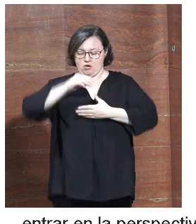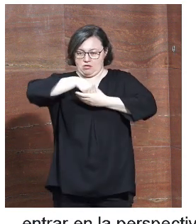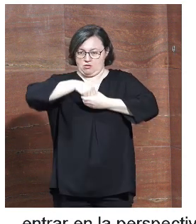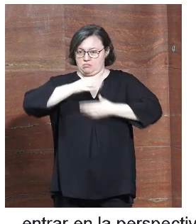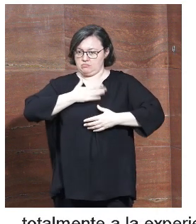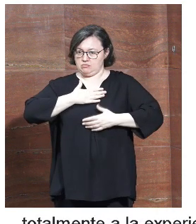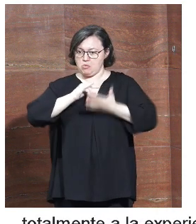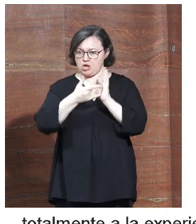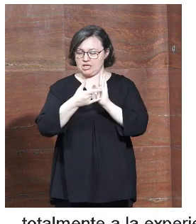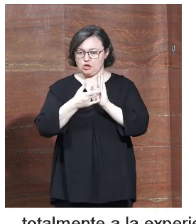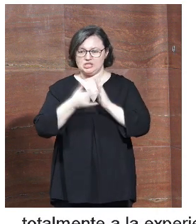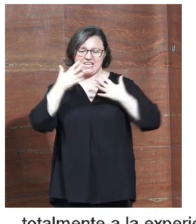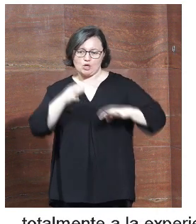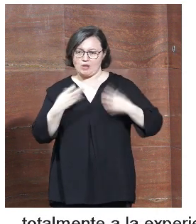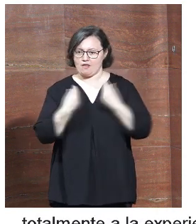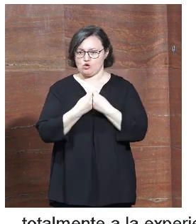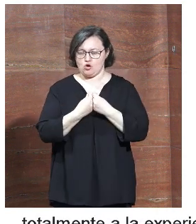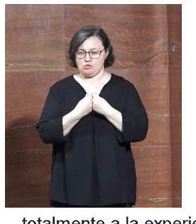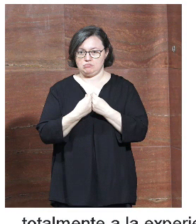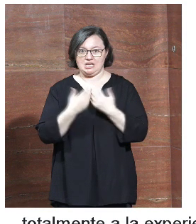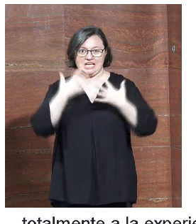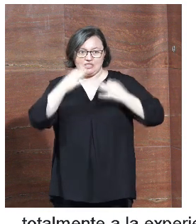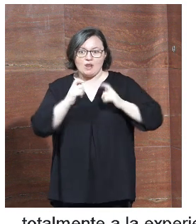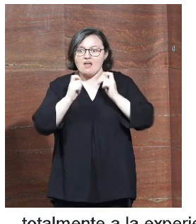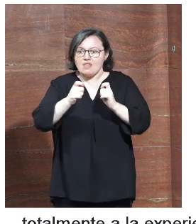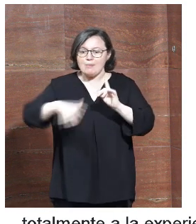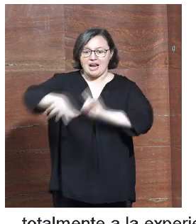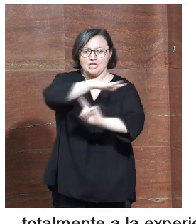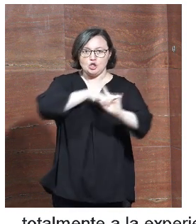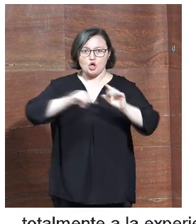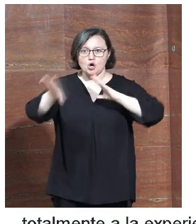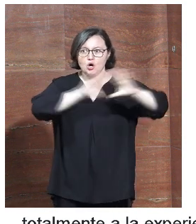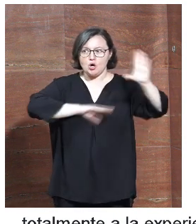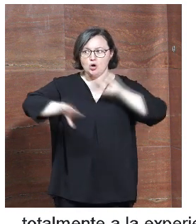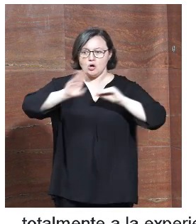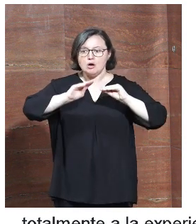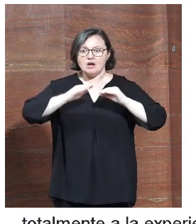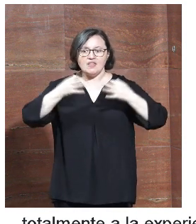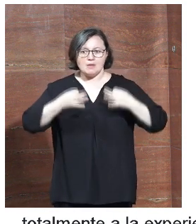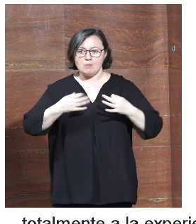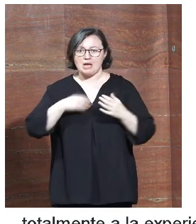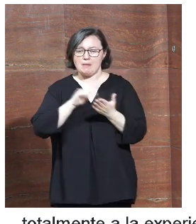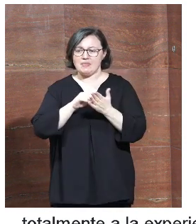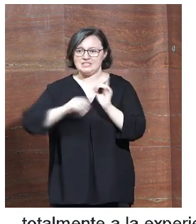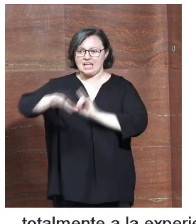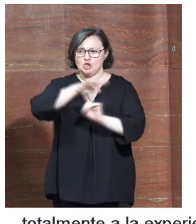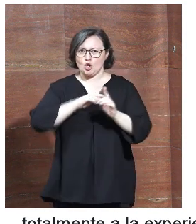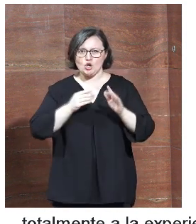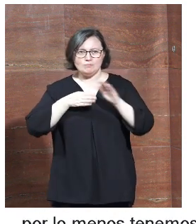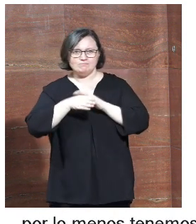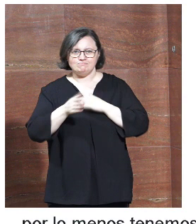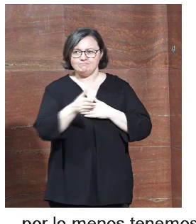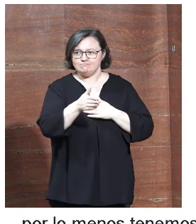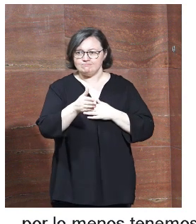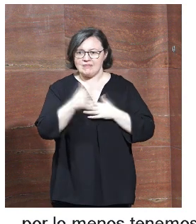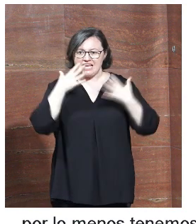ofrecer esa seguridad en la percepción del entorno. Lo tenemos que percibir como un entorno seguro. Porque si no, estamos